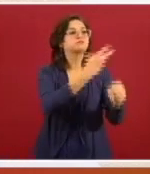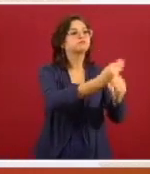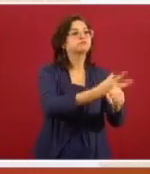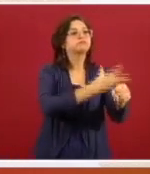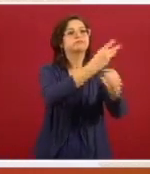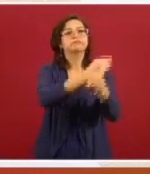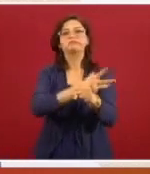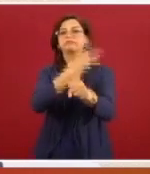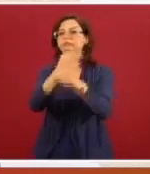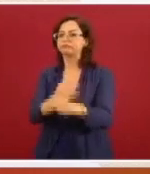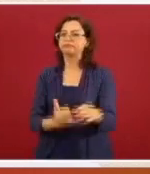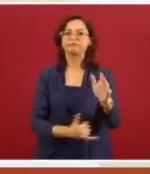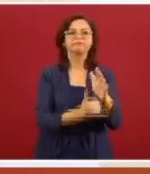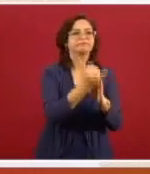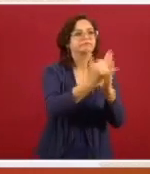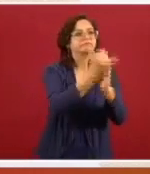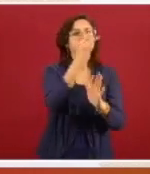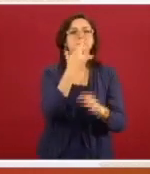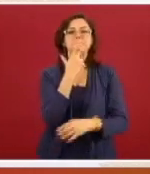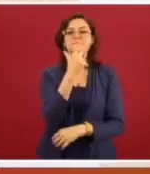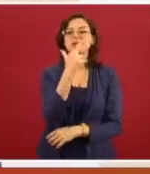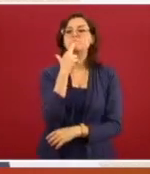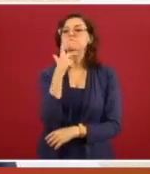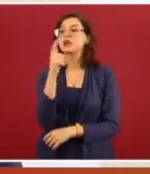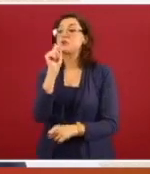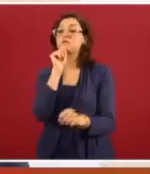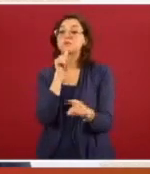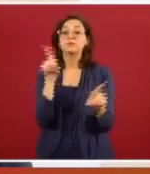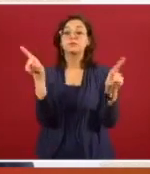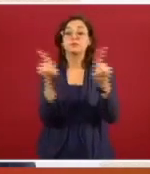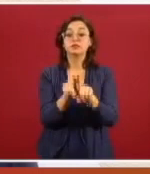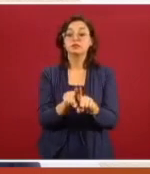dando prioridad a la conclusión de obras